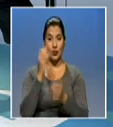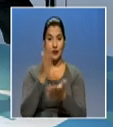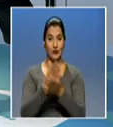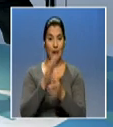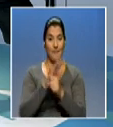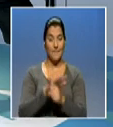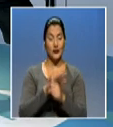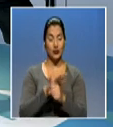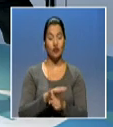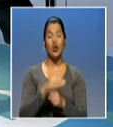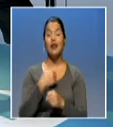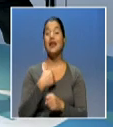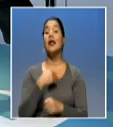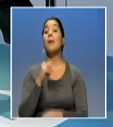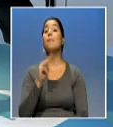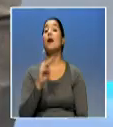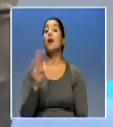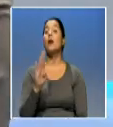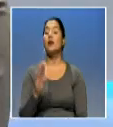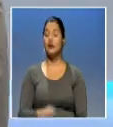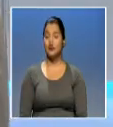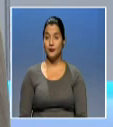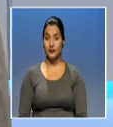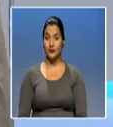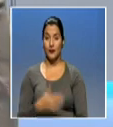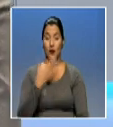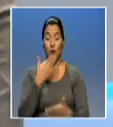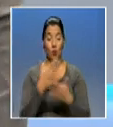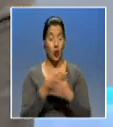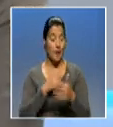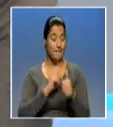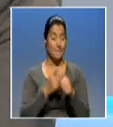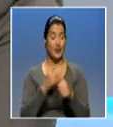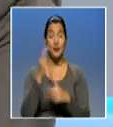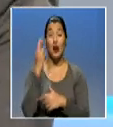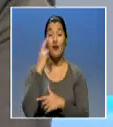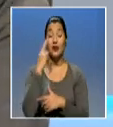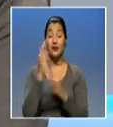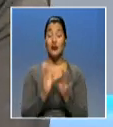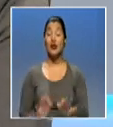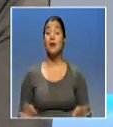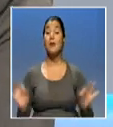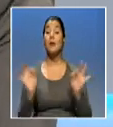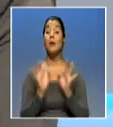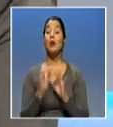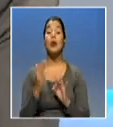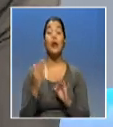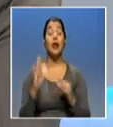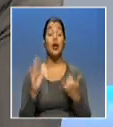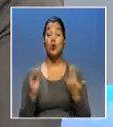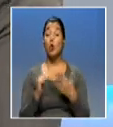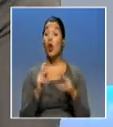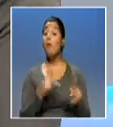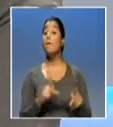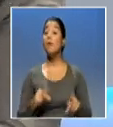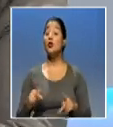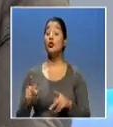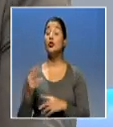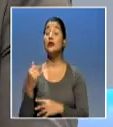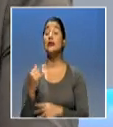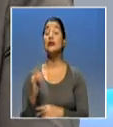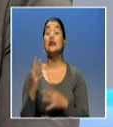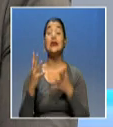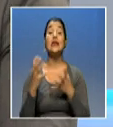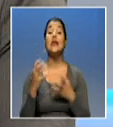preventiva de don Mario Barrenechea. Mire, el primer motivo y esencial es que a todo ciudadano que quiera imponérsele